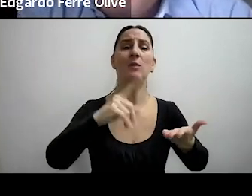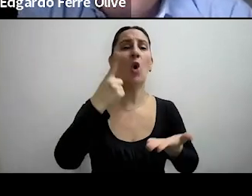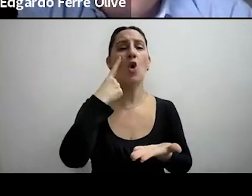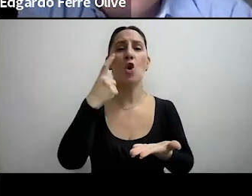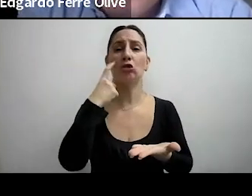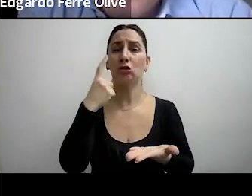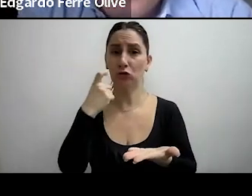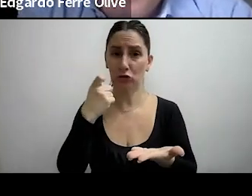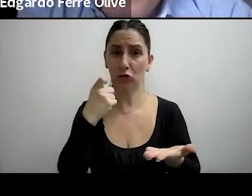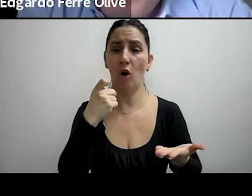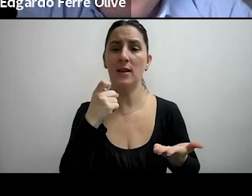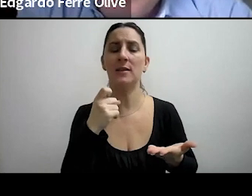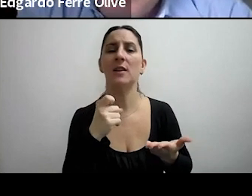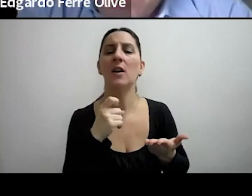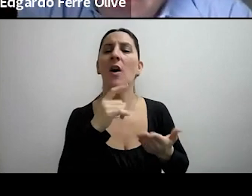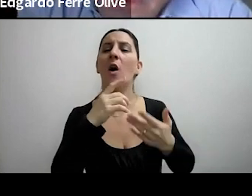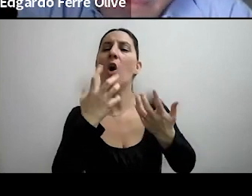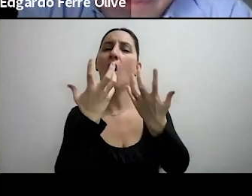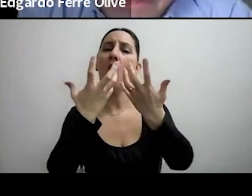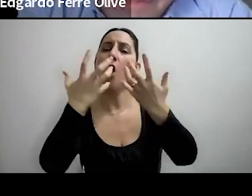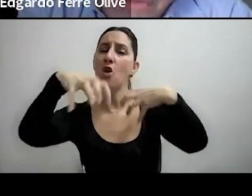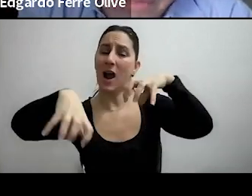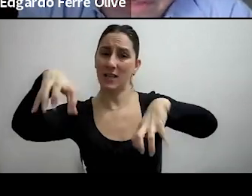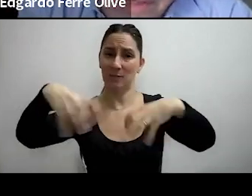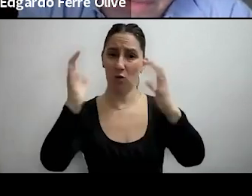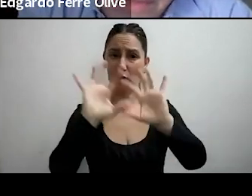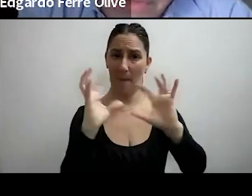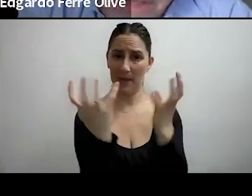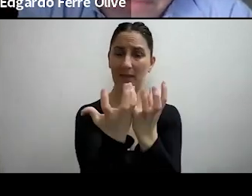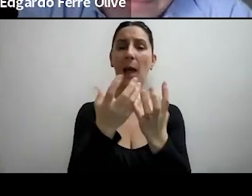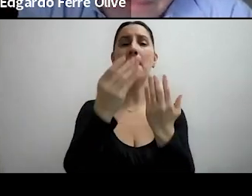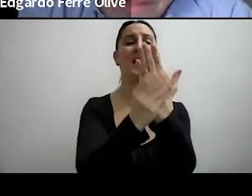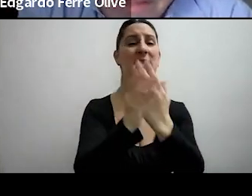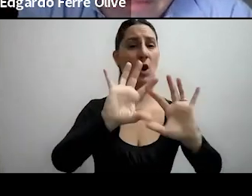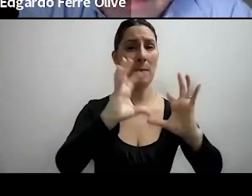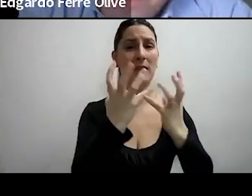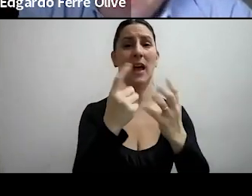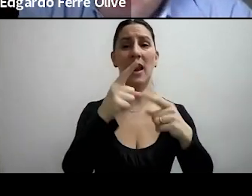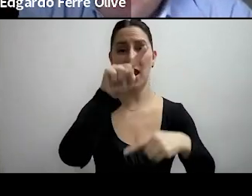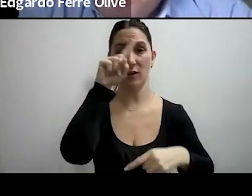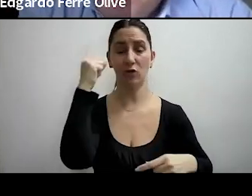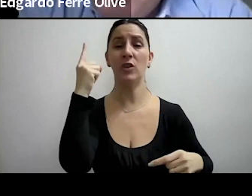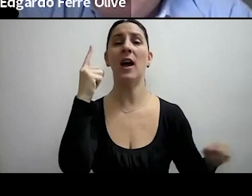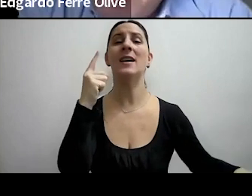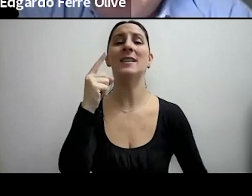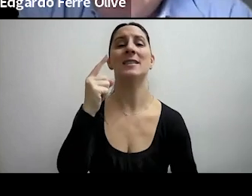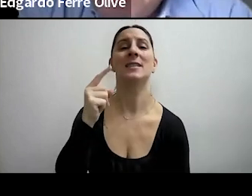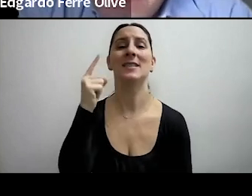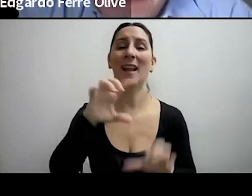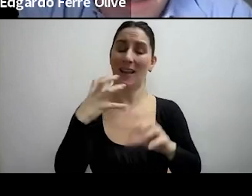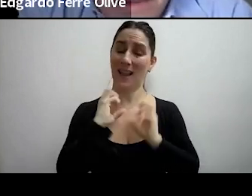los distintos organismos ambientales. Ministerio Ambiental a nivel nacional y las Secretarías de Ambiente a nivel